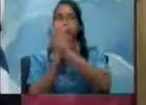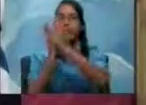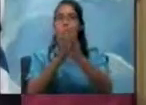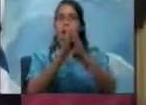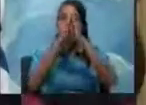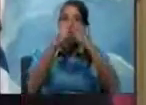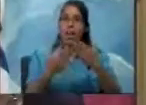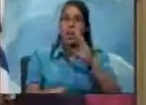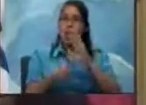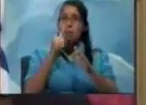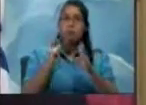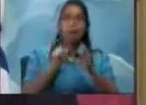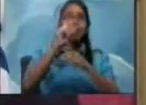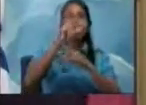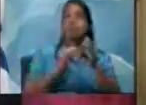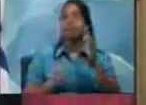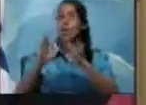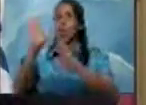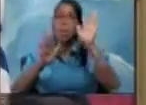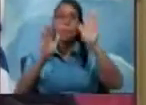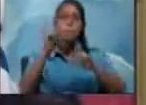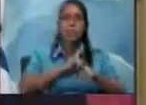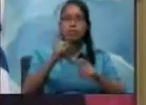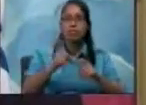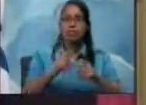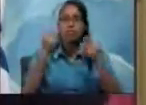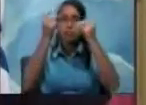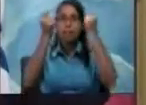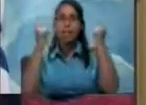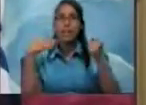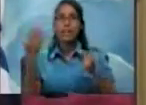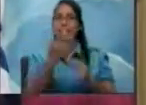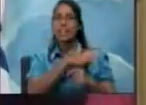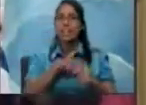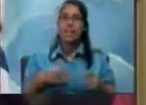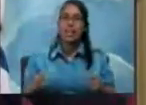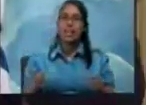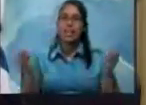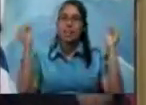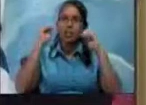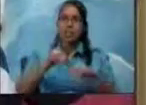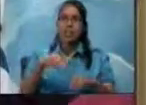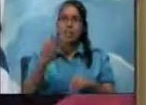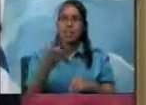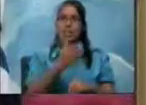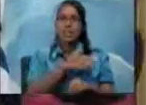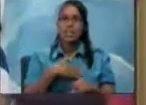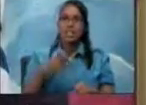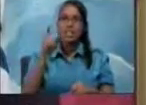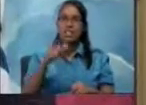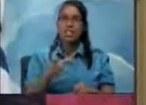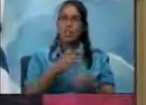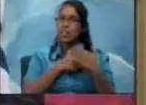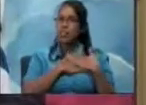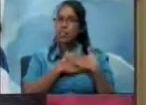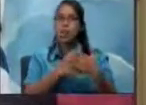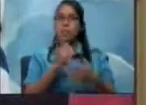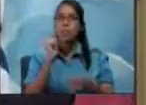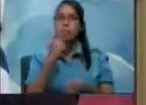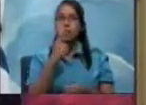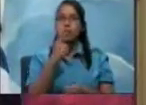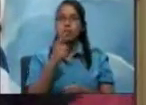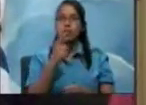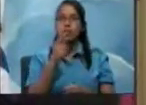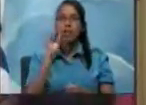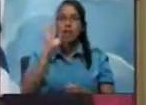más sobresaliente como que el más avispado como el que quería figurar o el que quería ser el protagonista